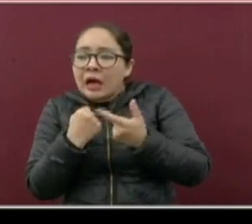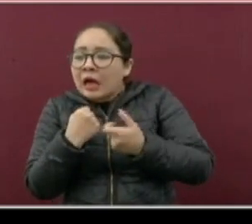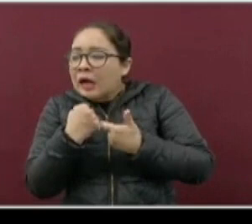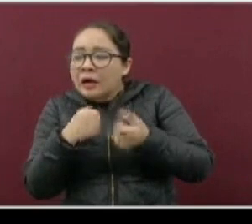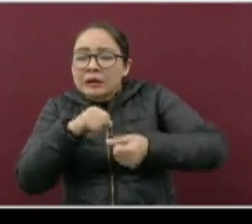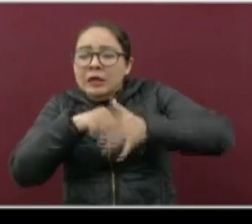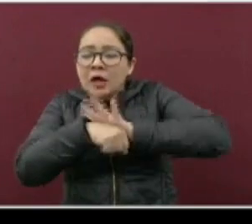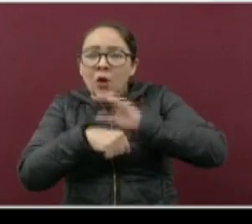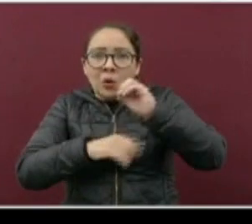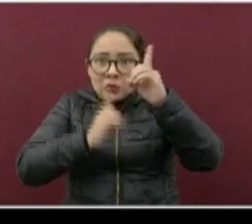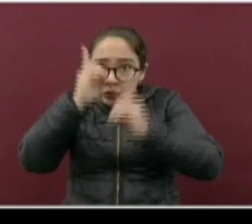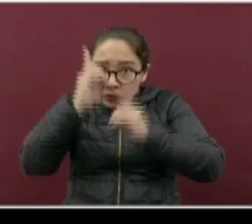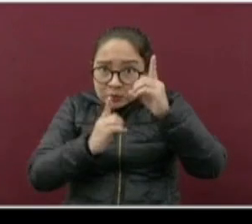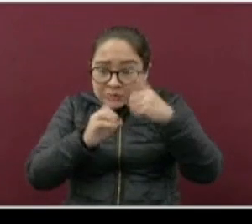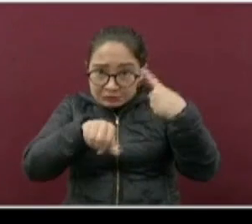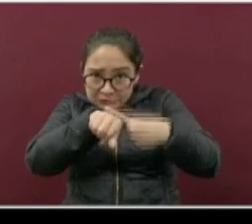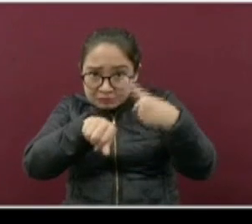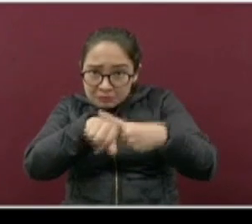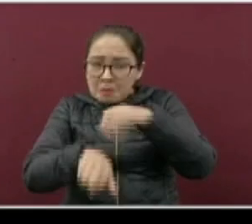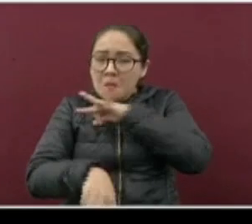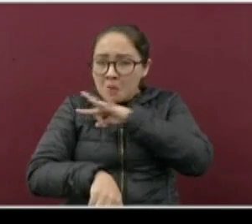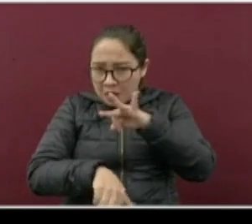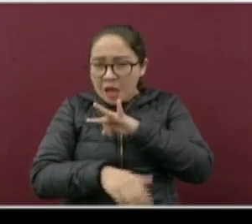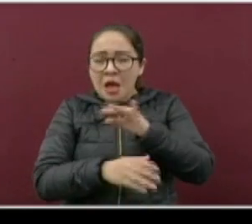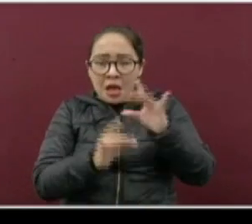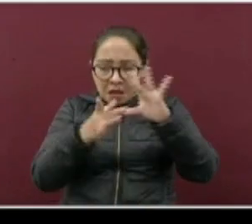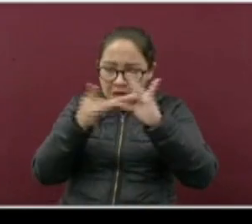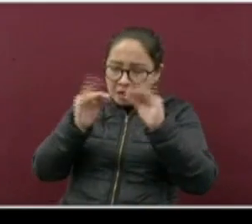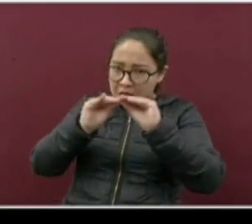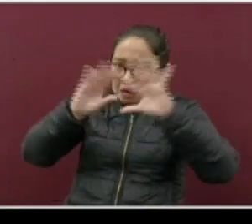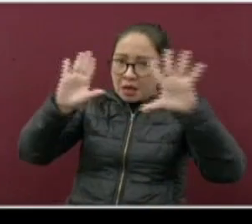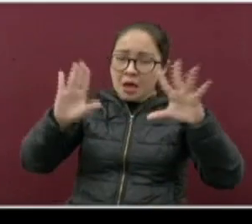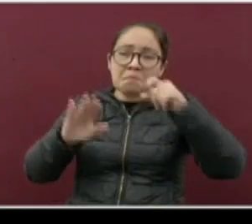enfermedad. Asimismo, en la página